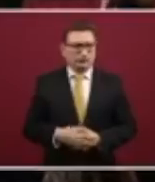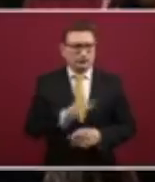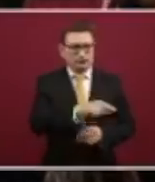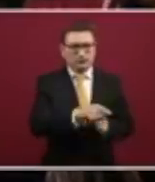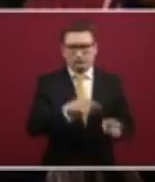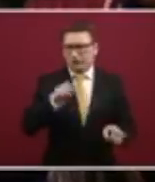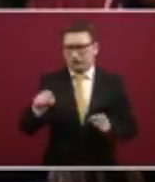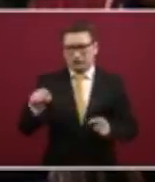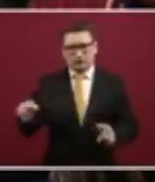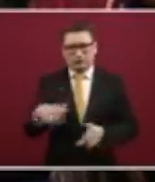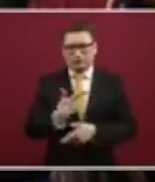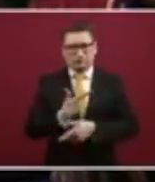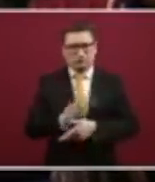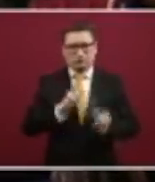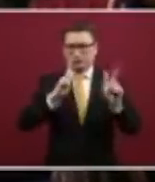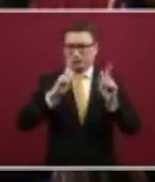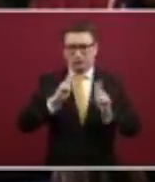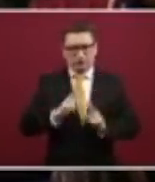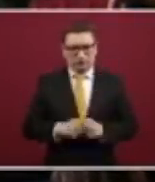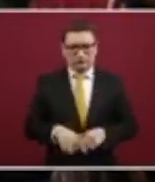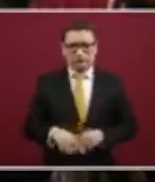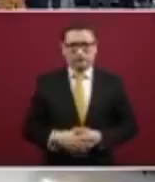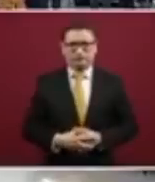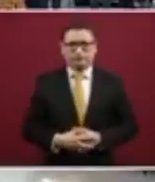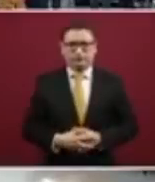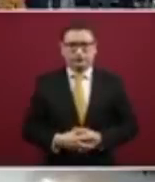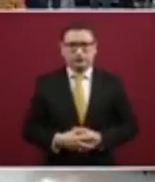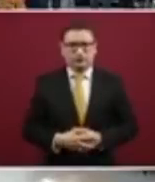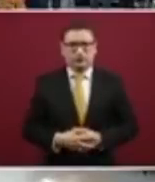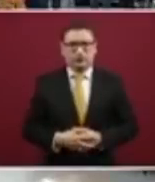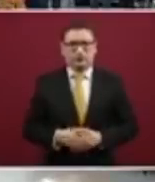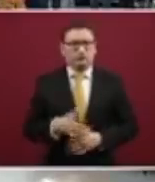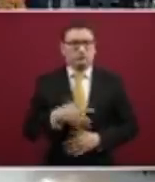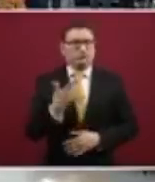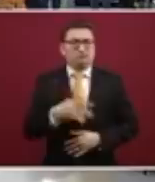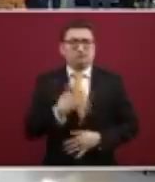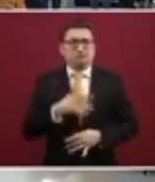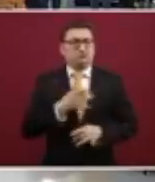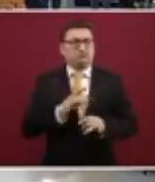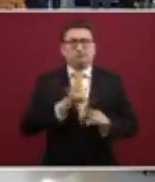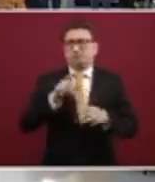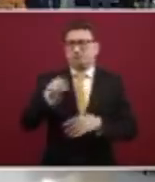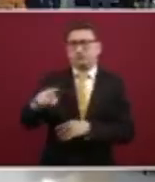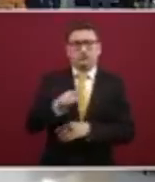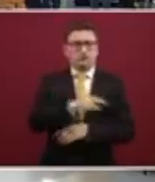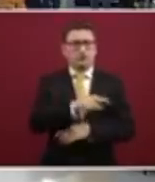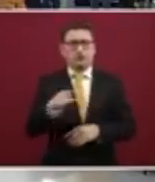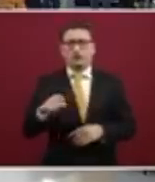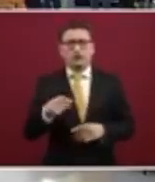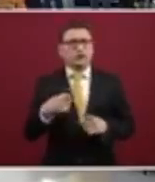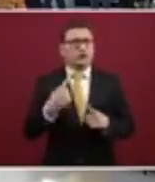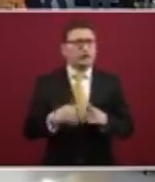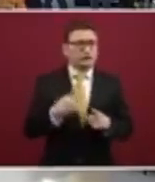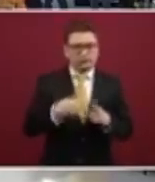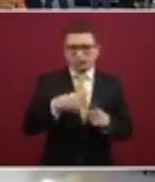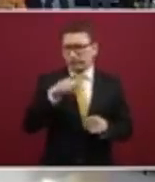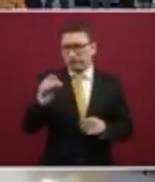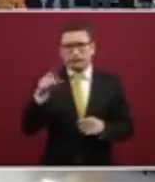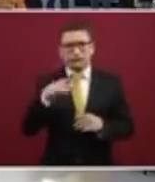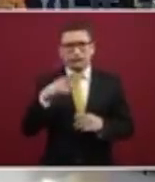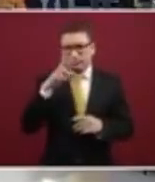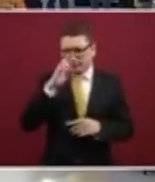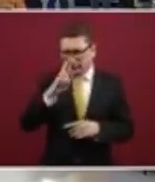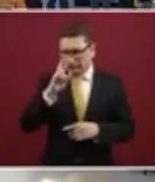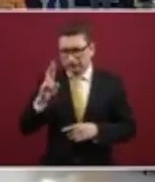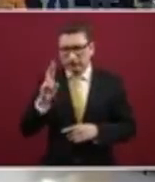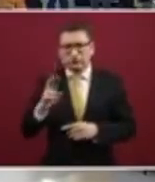espontáneo, o sea, la selección, que alguien dijo al que respeto mucho, sí, de